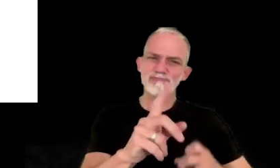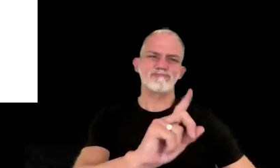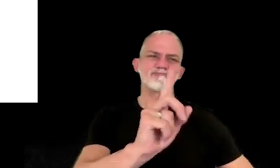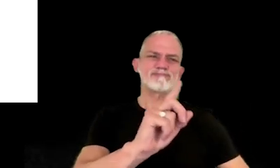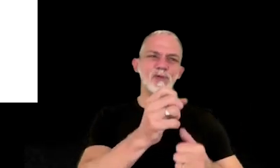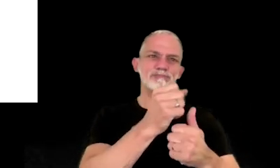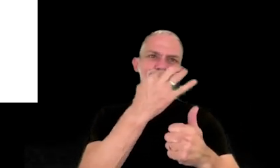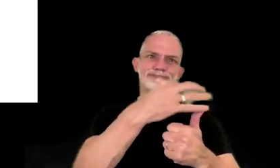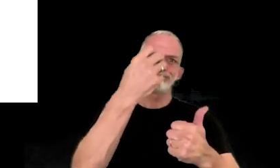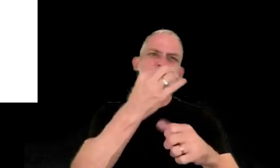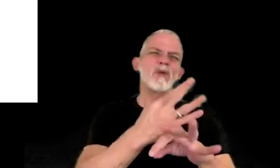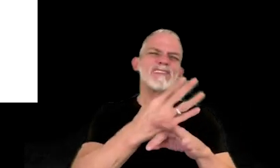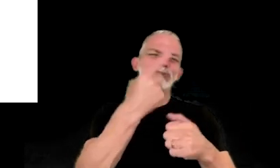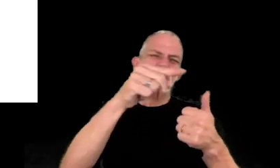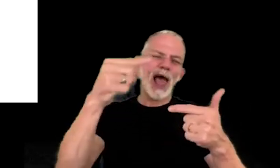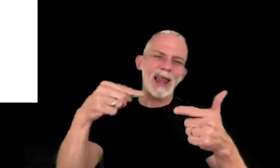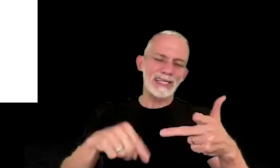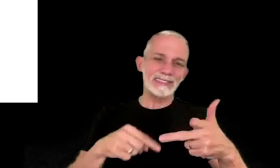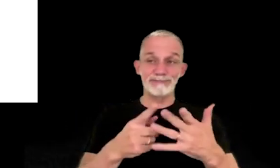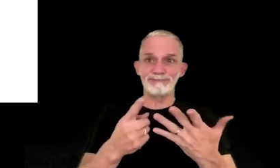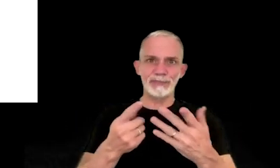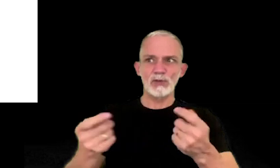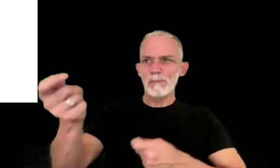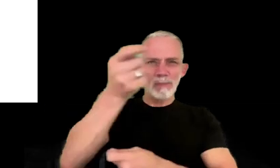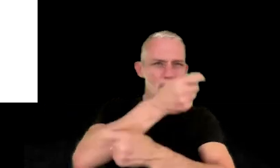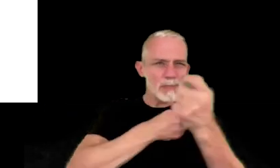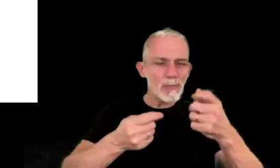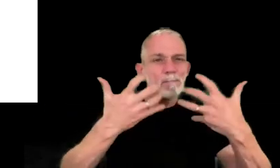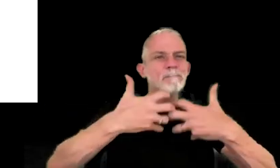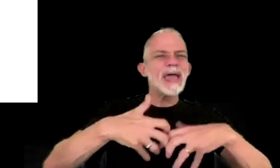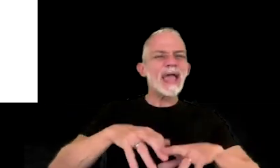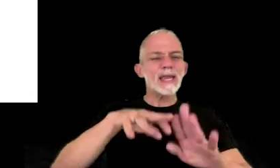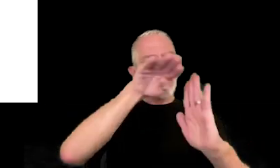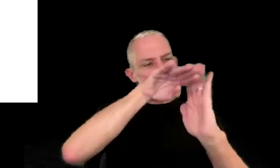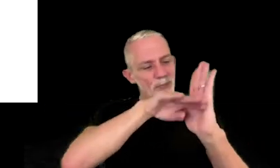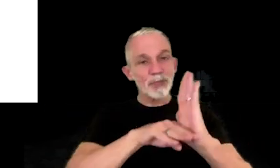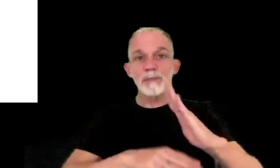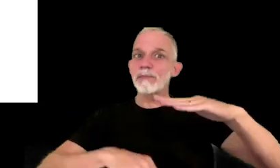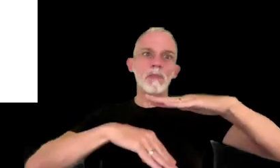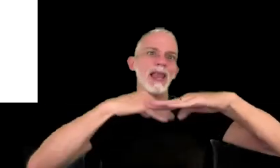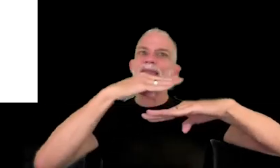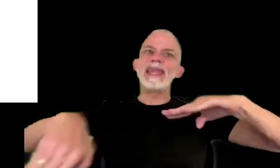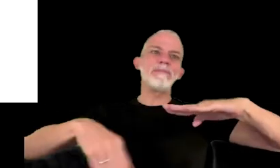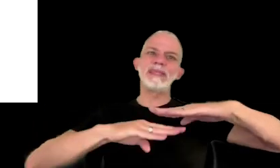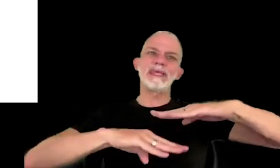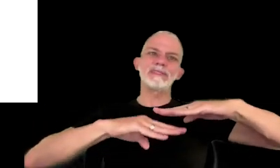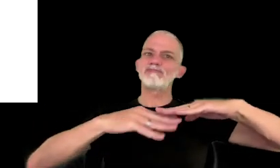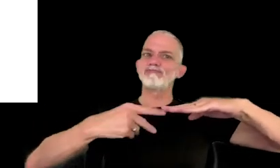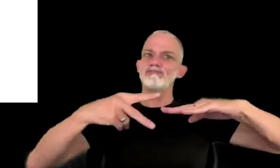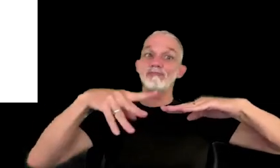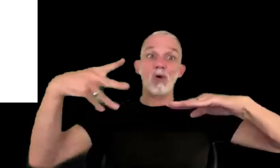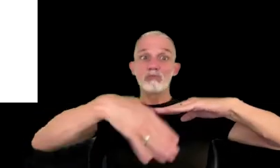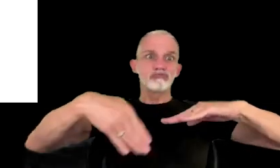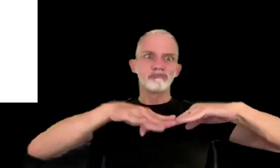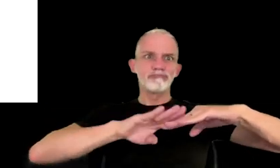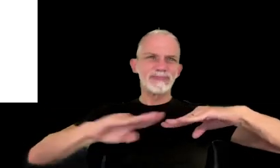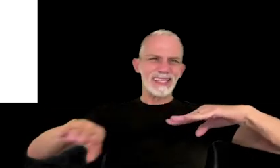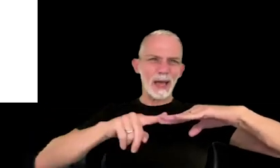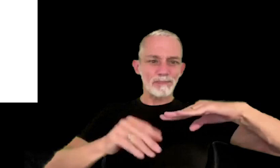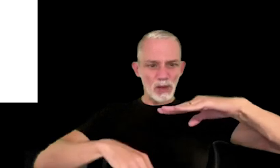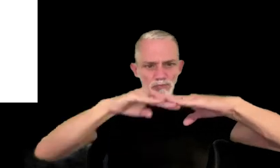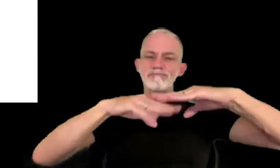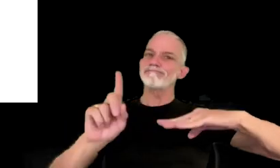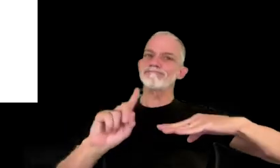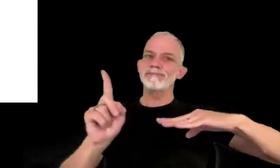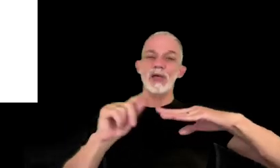acá, este mercado va a ser un mecanismo que va a cumplir con ciertos topes de emisión, ¿no? O de reducción. O sea,